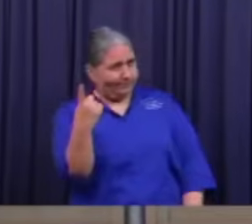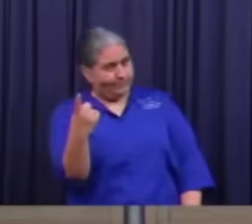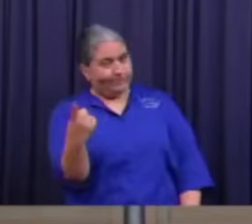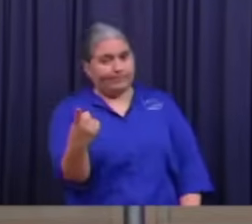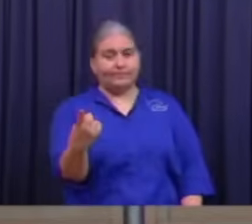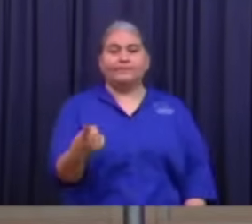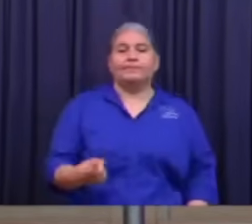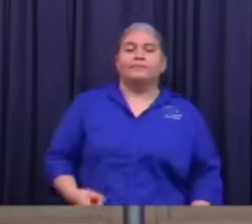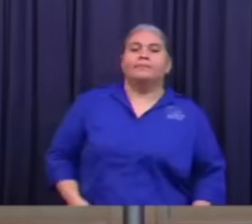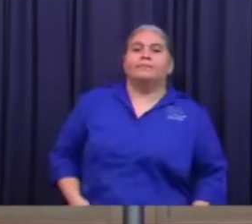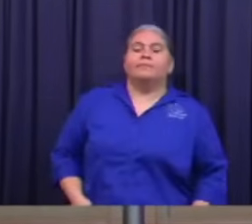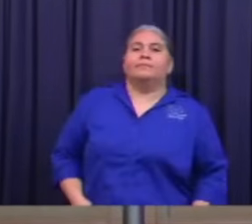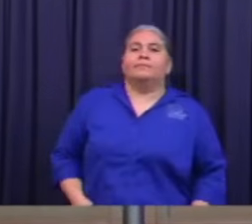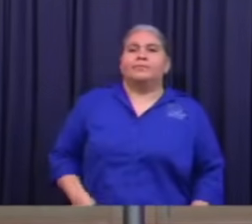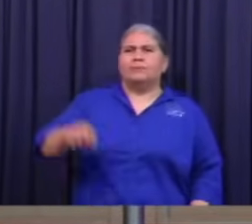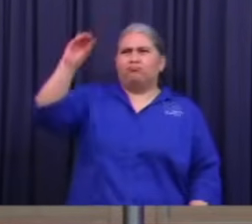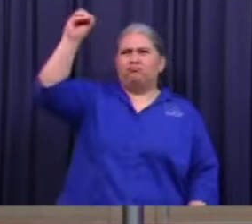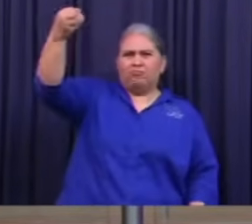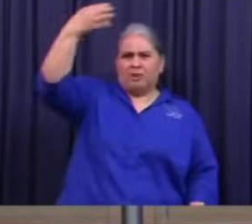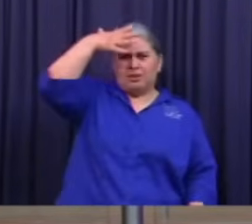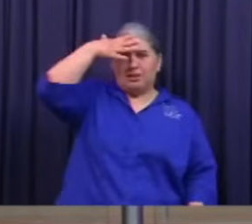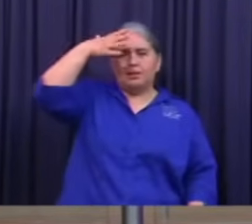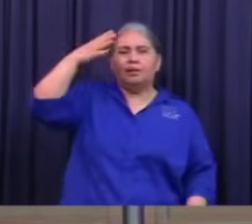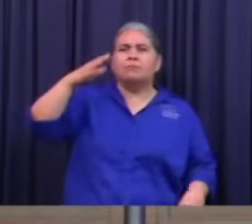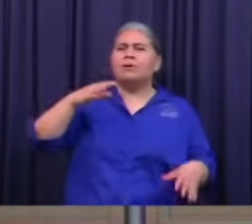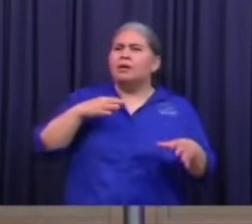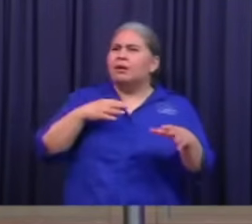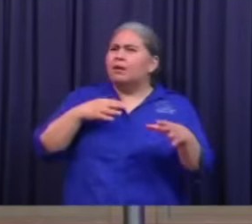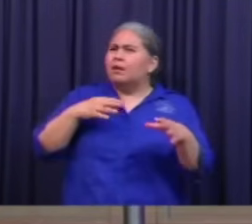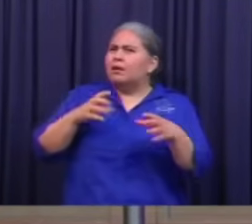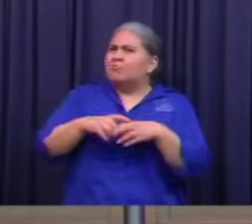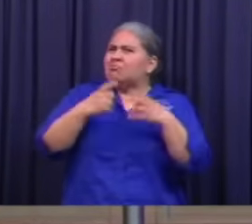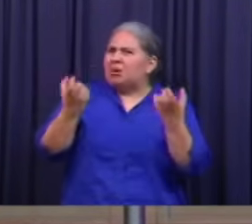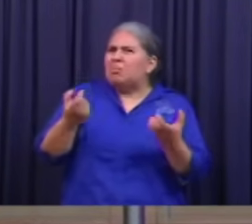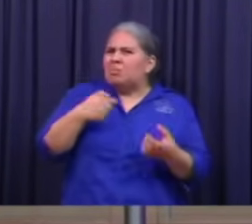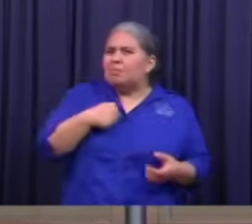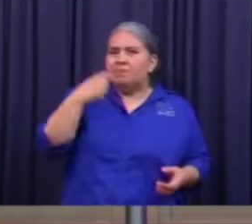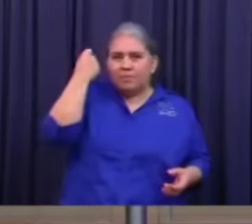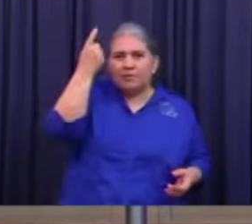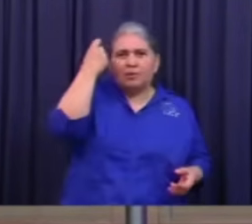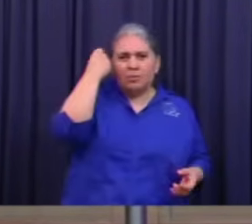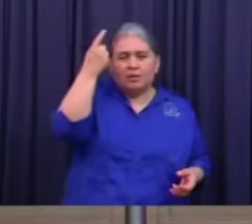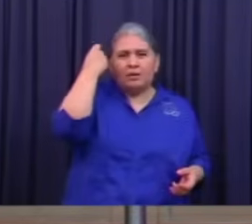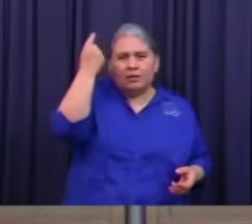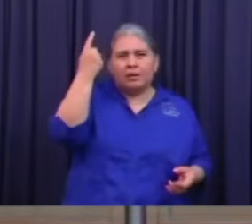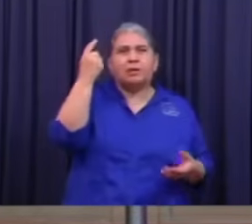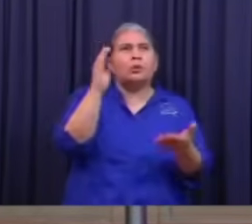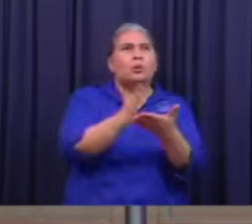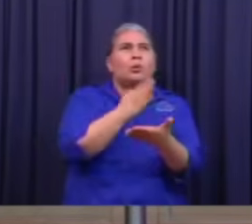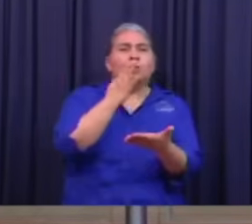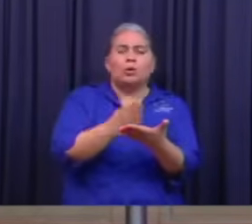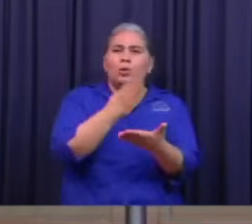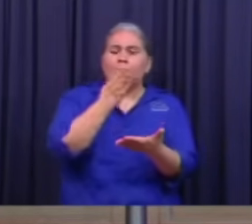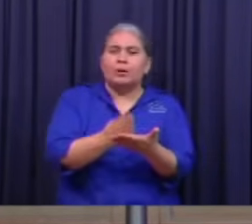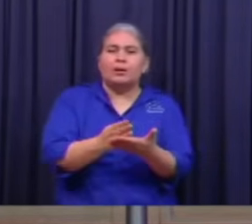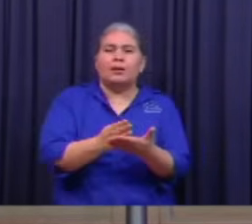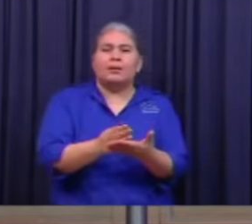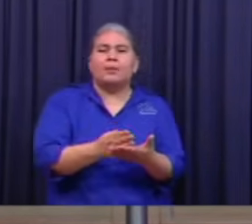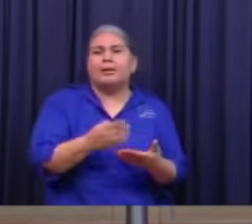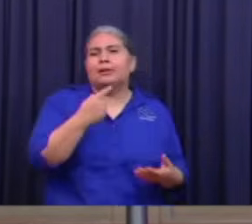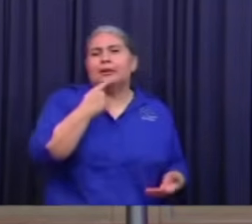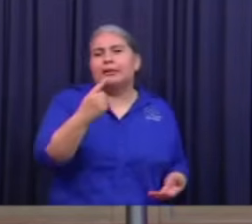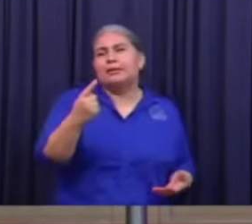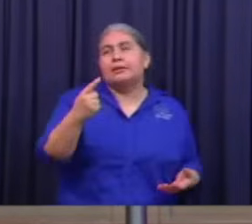yo esa gracia porque cuando se habla de Gracia teológicamente lo primero que se dice gracia es un don